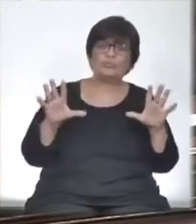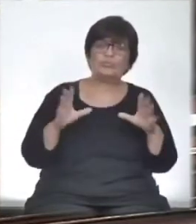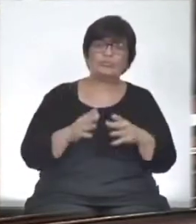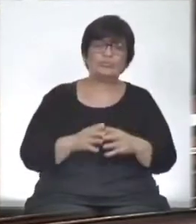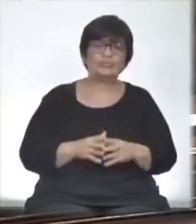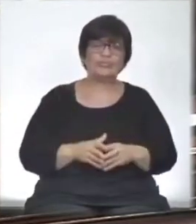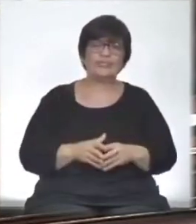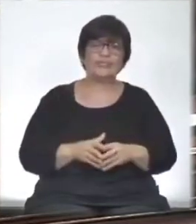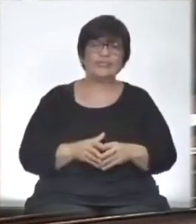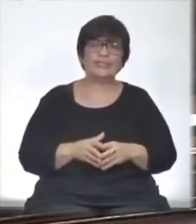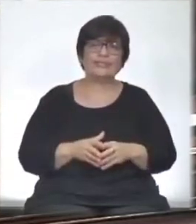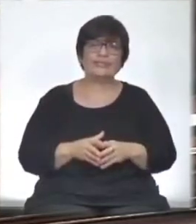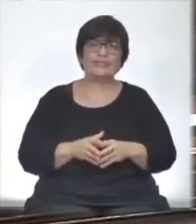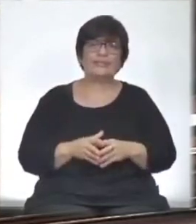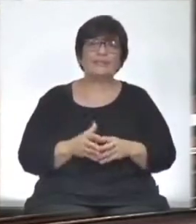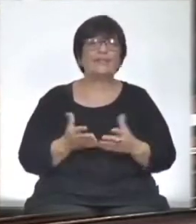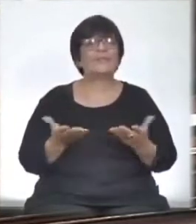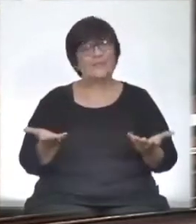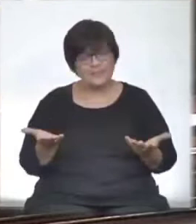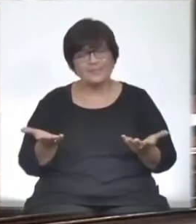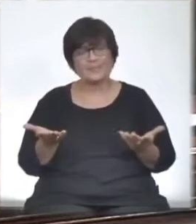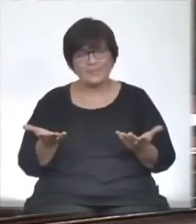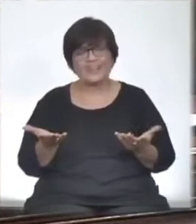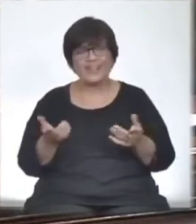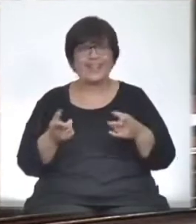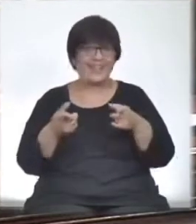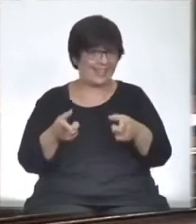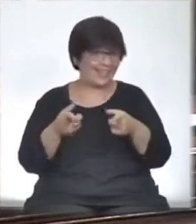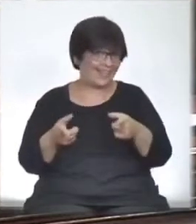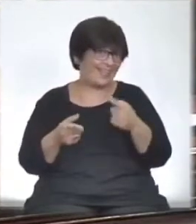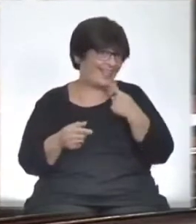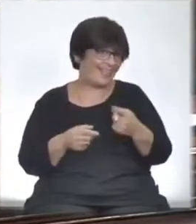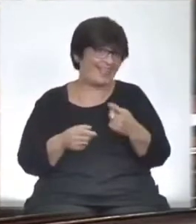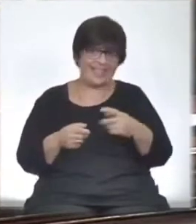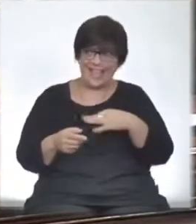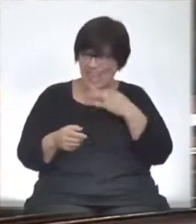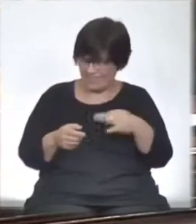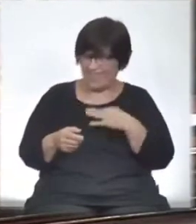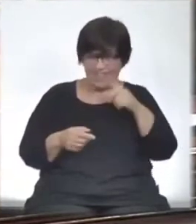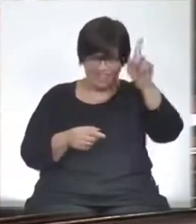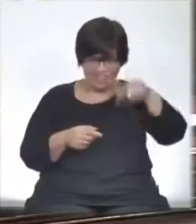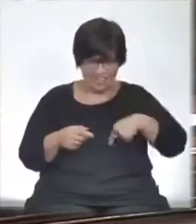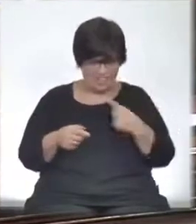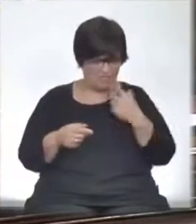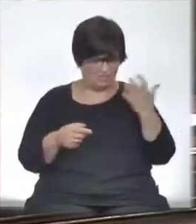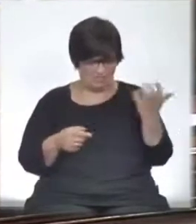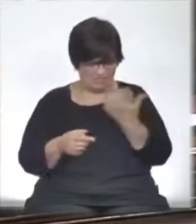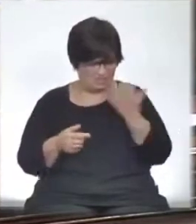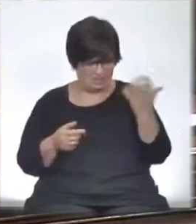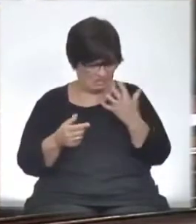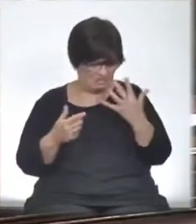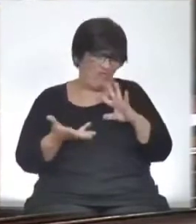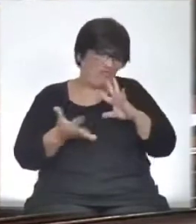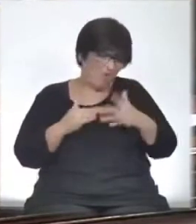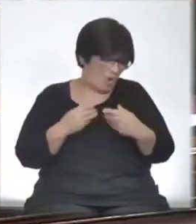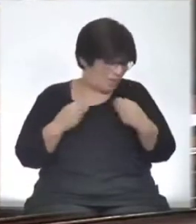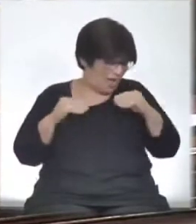Y el gaucho reconoce que mucho le ha ensuciado la vida, porque quizás todos